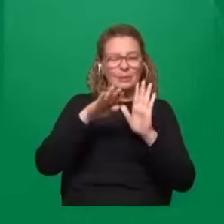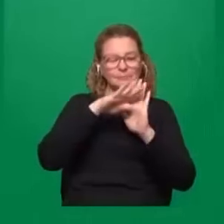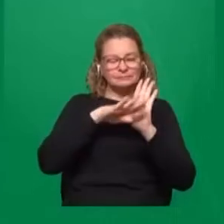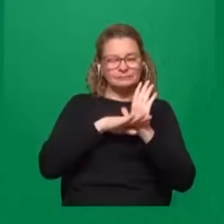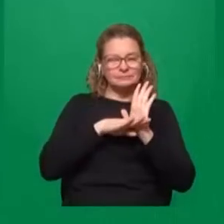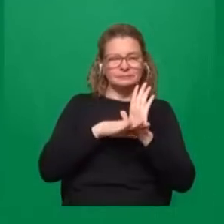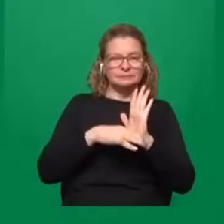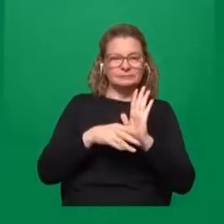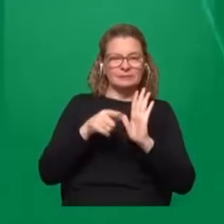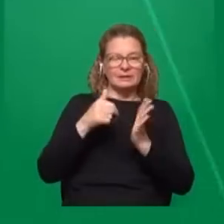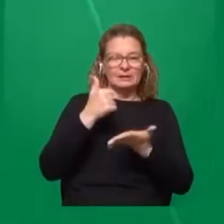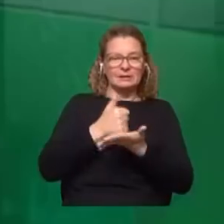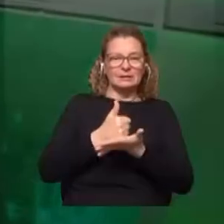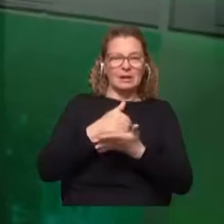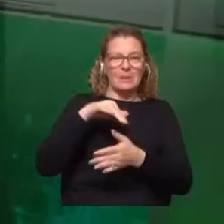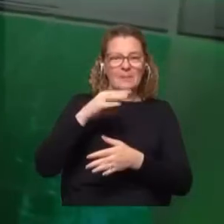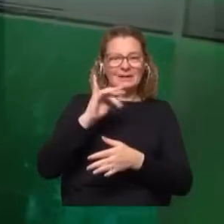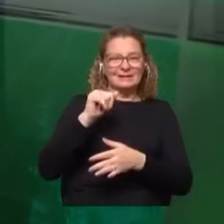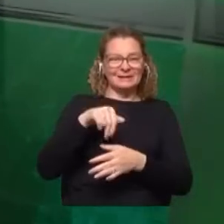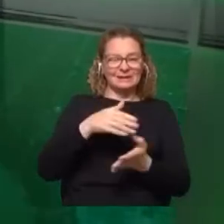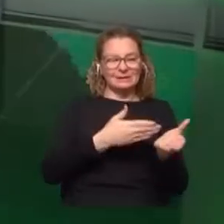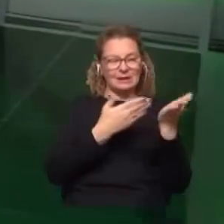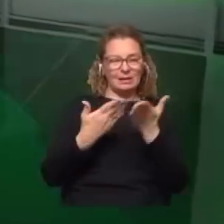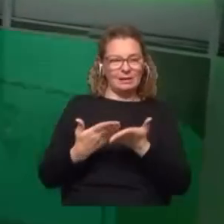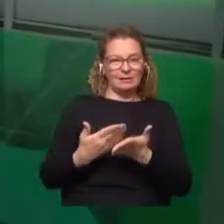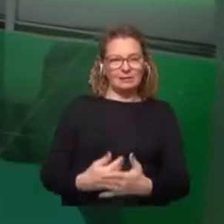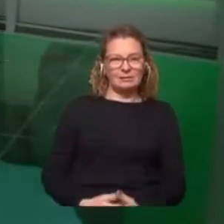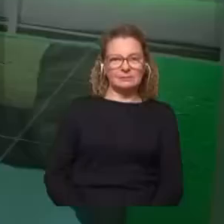Allí está Martín Duarte adelante Martín